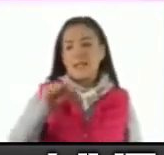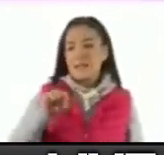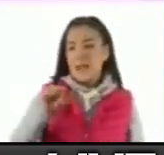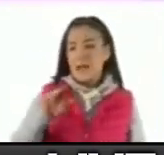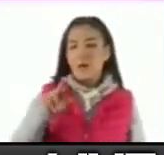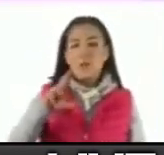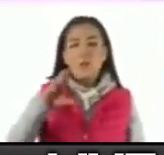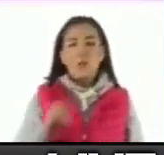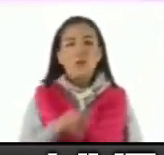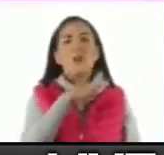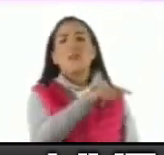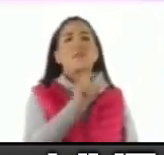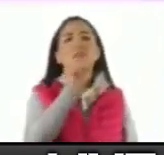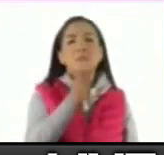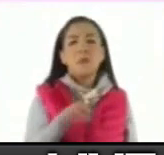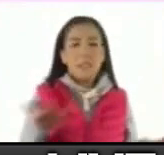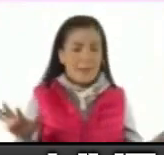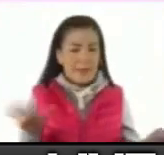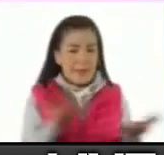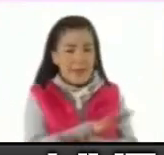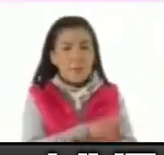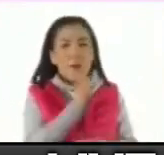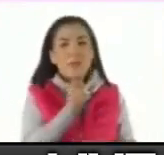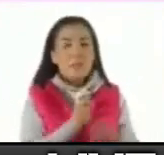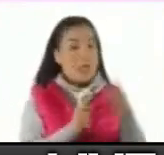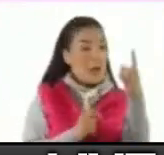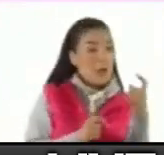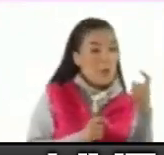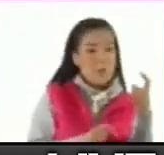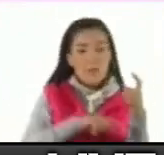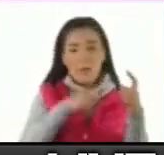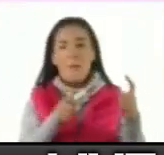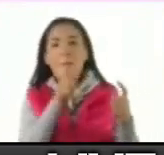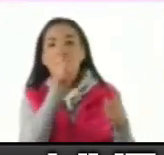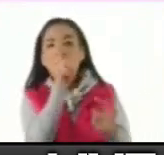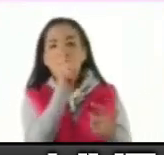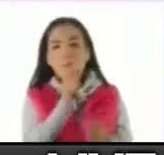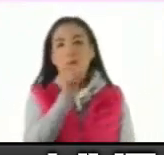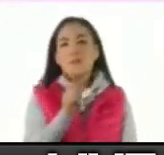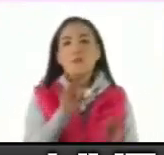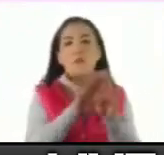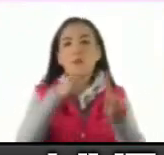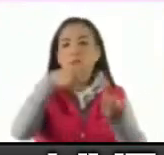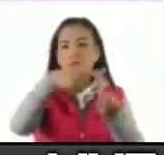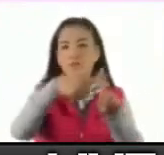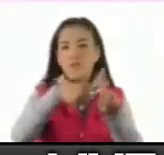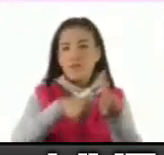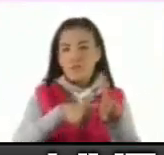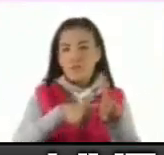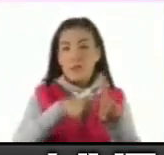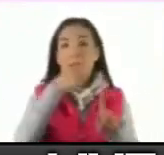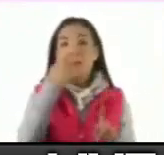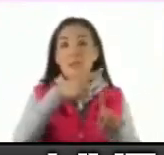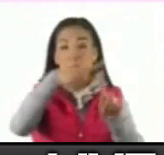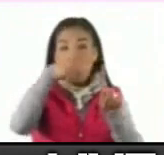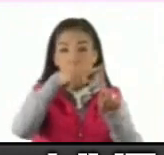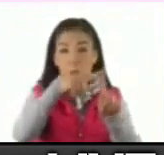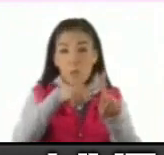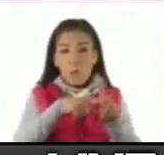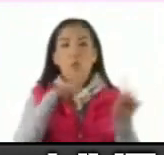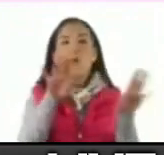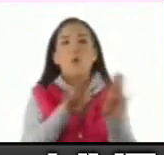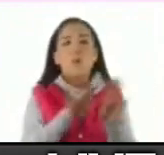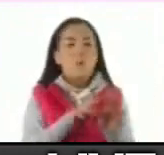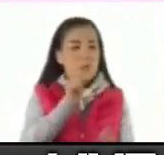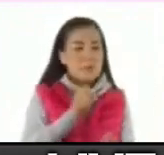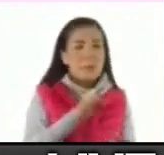Aquí no solo se refiere al cambio de estado de líquido a sólido ocasionado por la baja temperatura, sino a un efecto de la sustancia